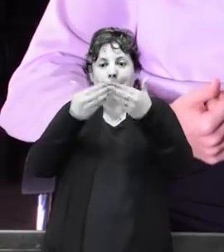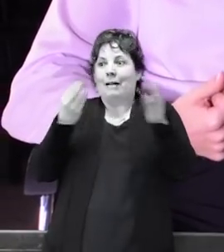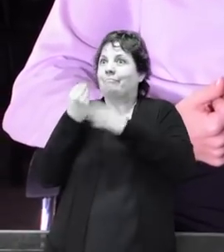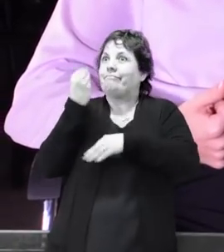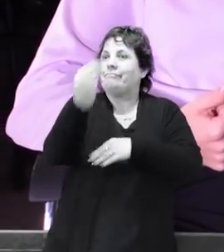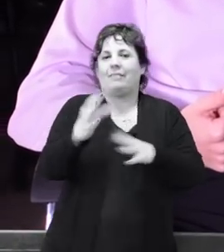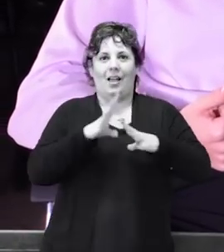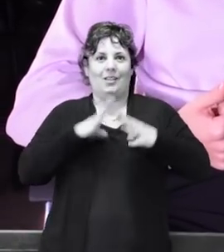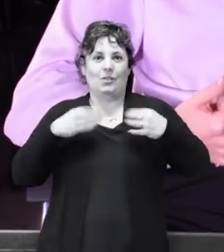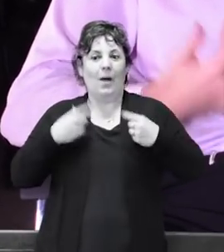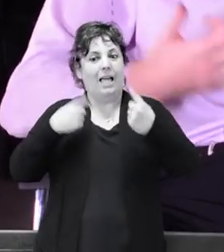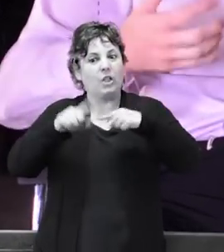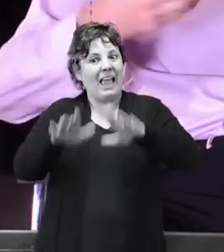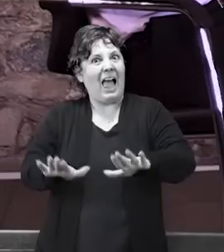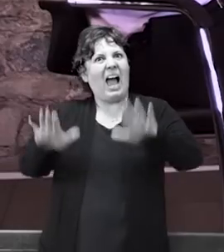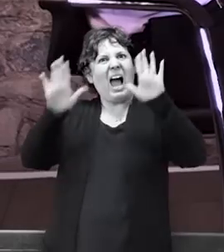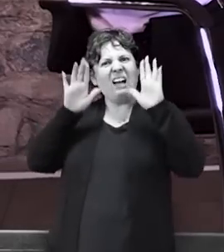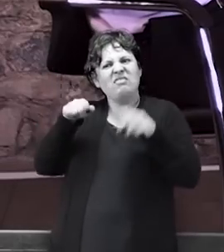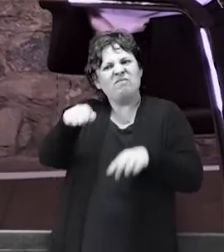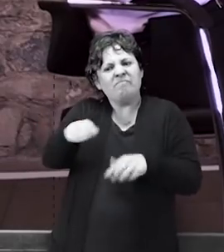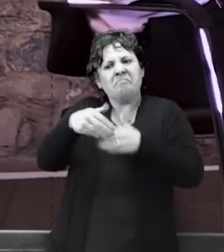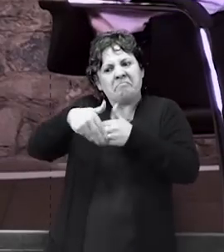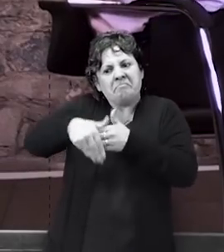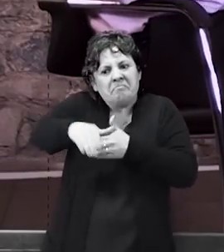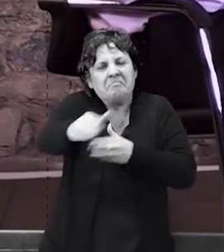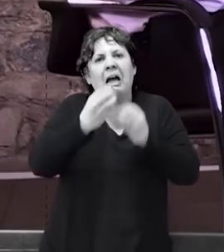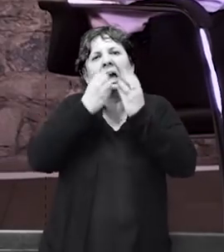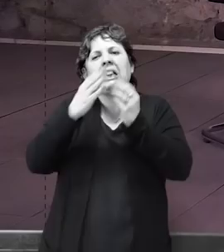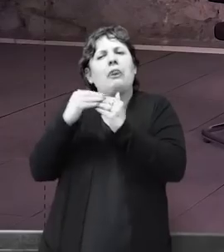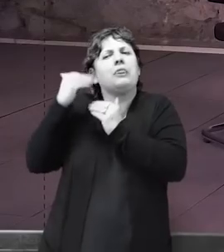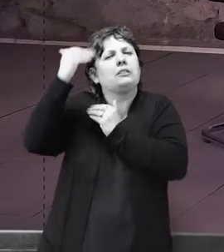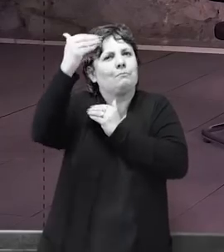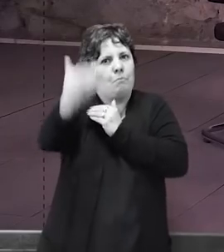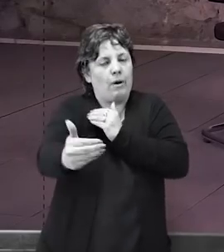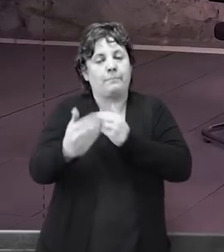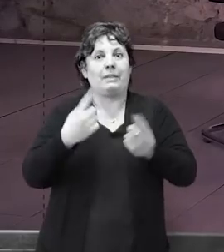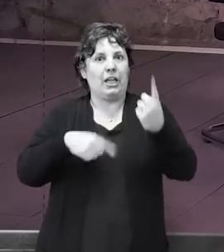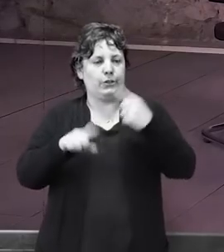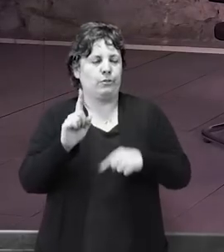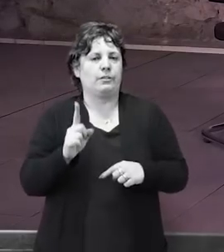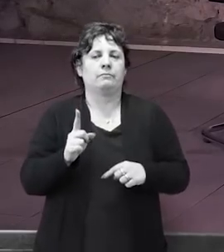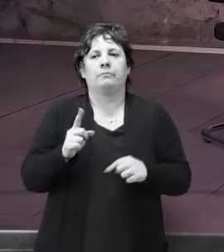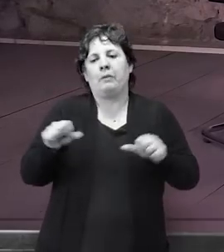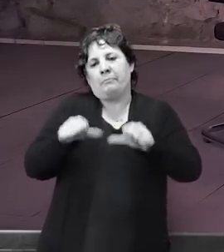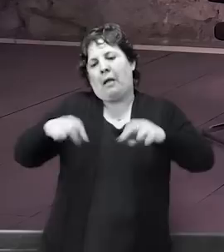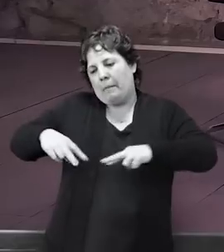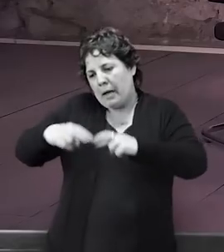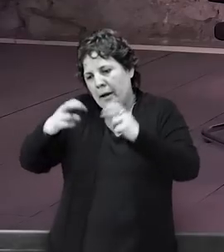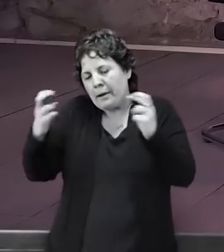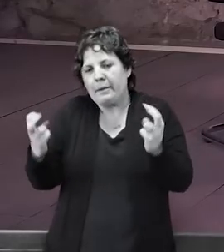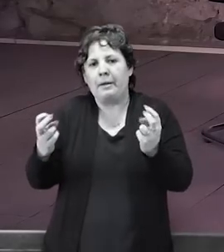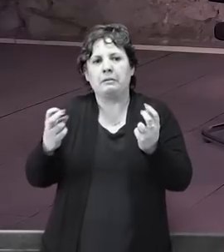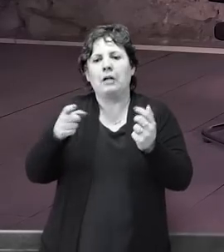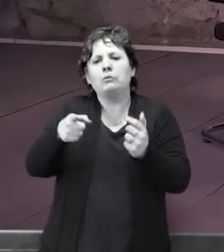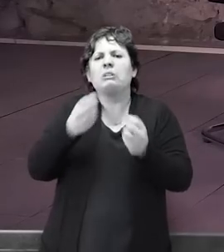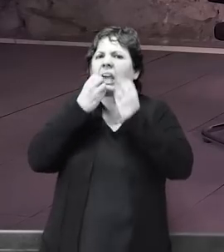escuela, que inciden en lo que va a suceder luego, posteriormente. Entonces, se analizan